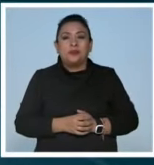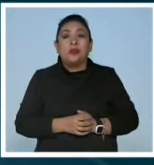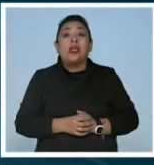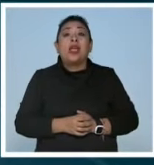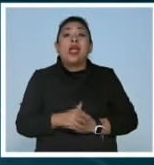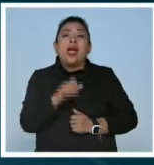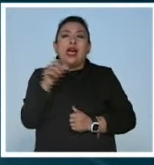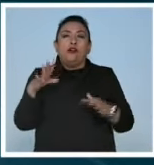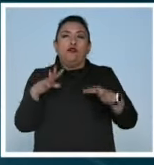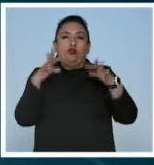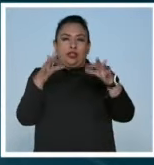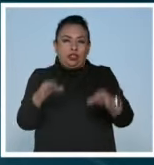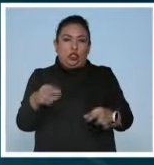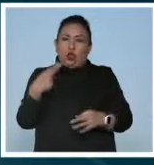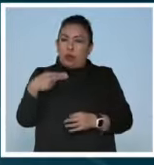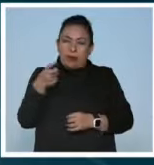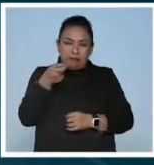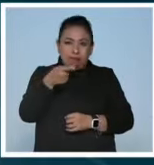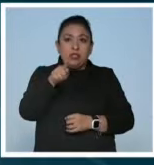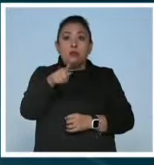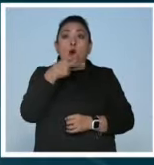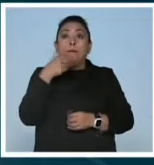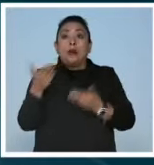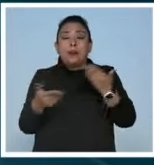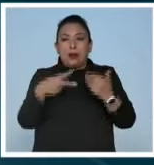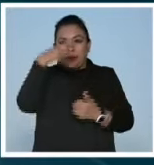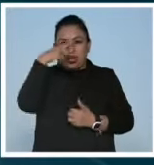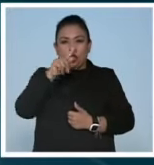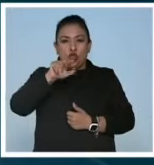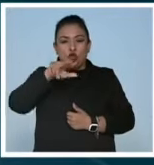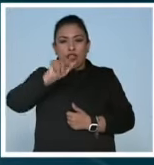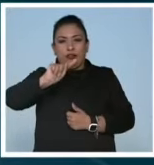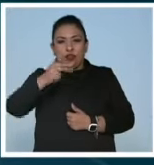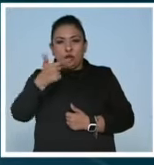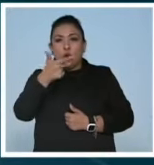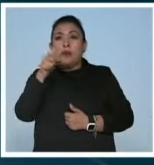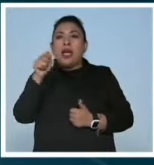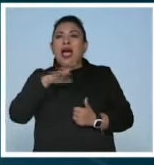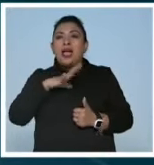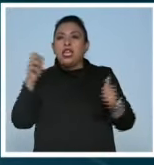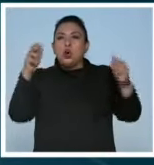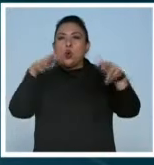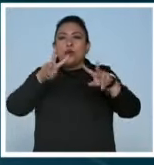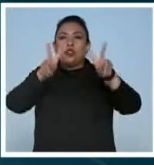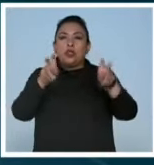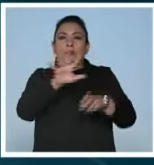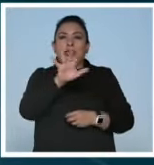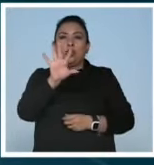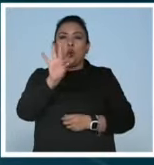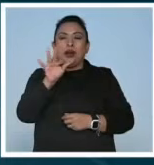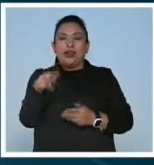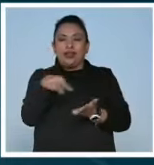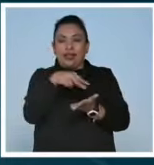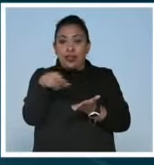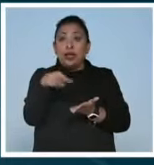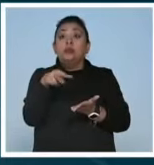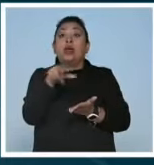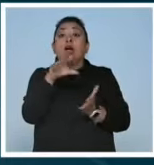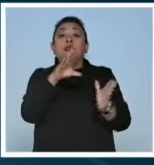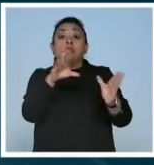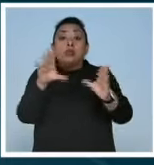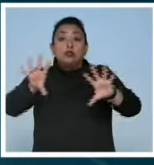A través de la fundación que lleva su nombre, el bailarín mexicano Tonatiuh Gómez creó el Encuentro 540 Danza, espacio de